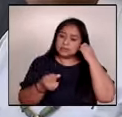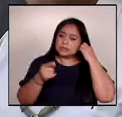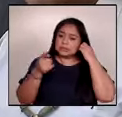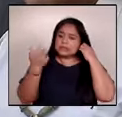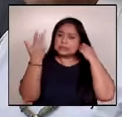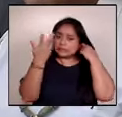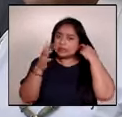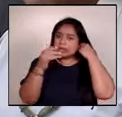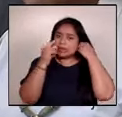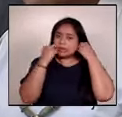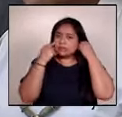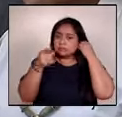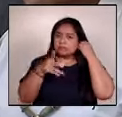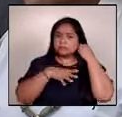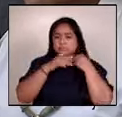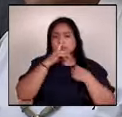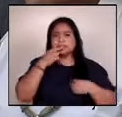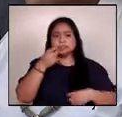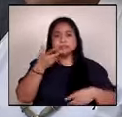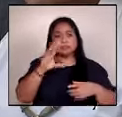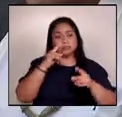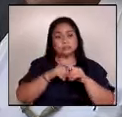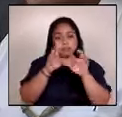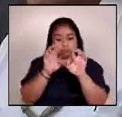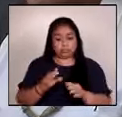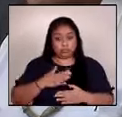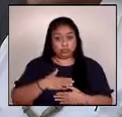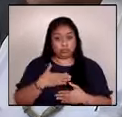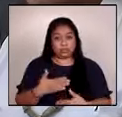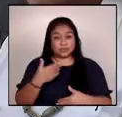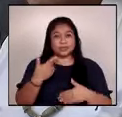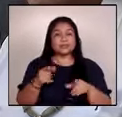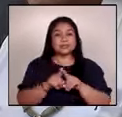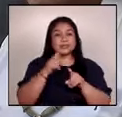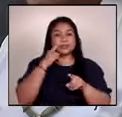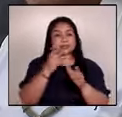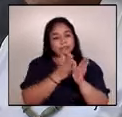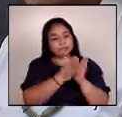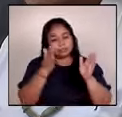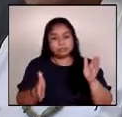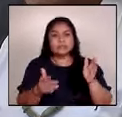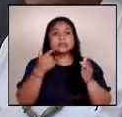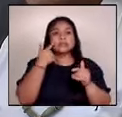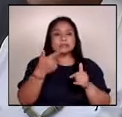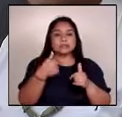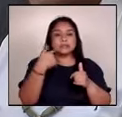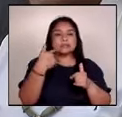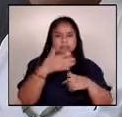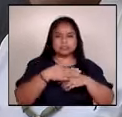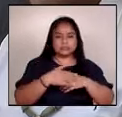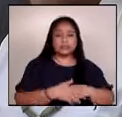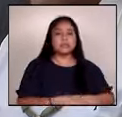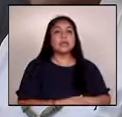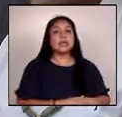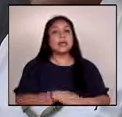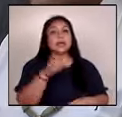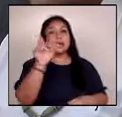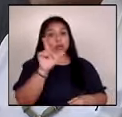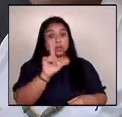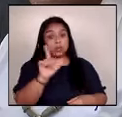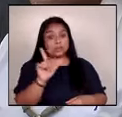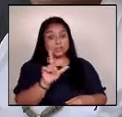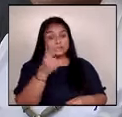persona de su confianza como gobernador departamental para el Quiché? El día lunes o martes de la semana entrante haremos el